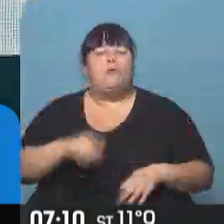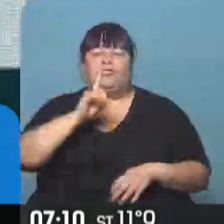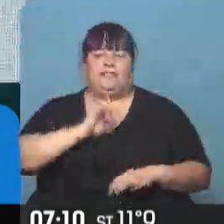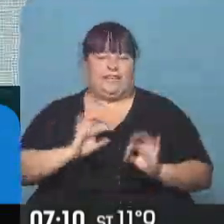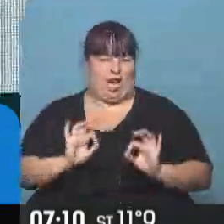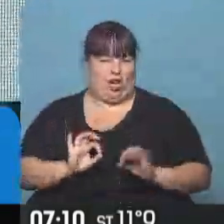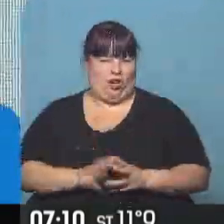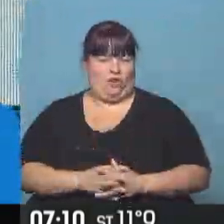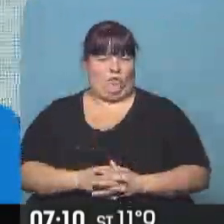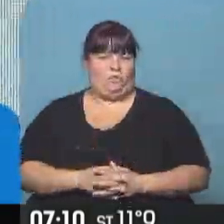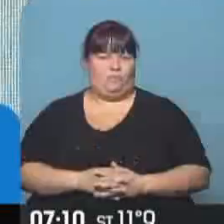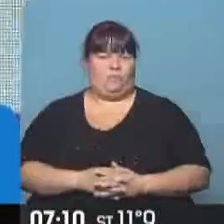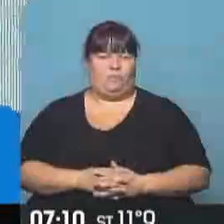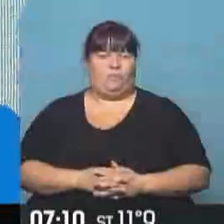serio.